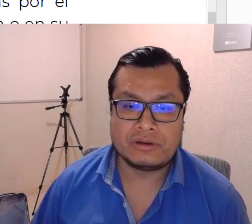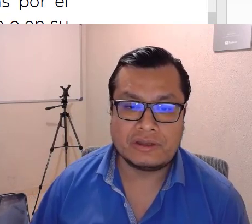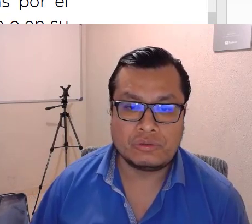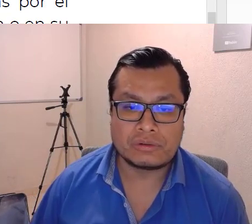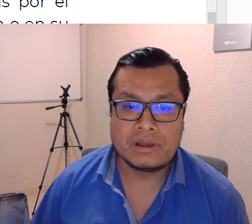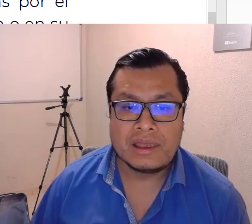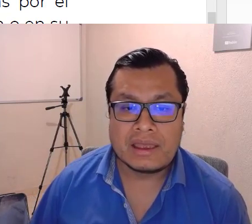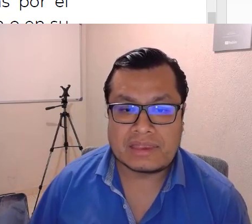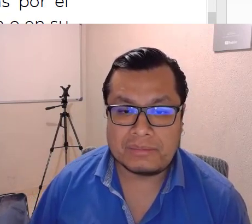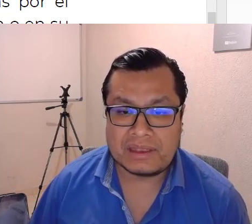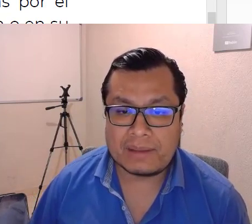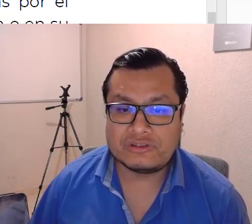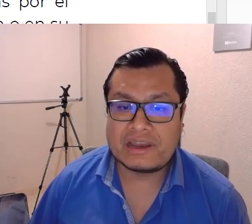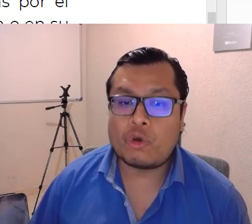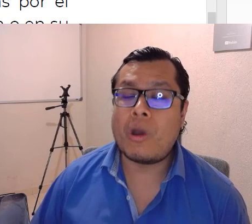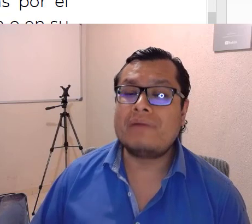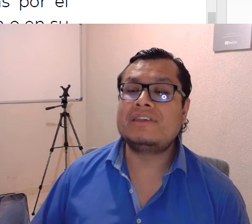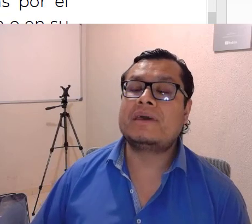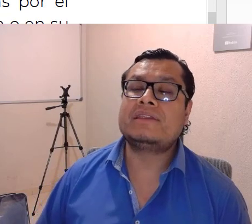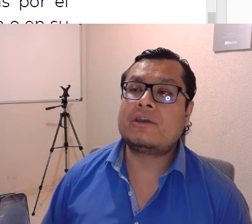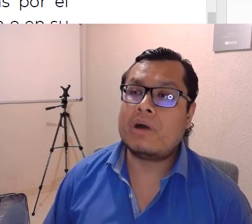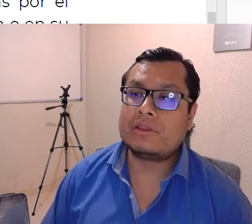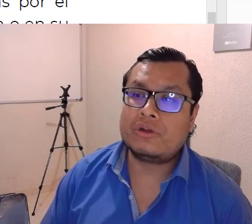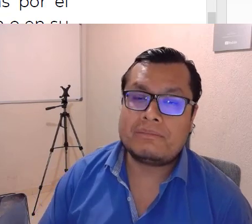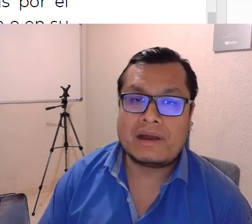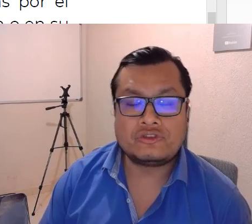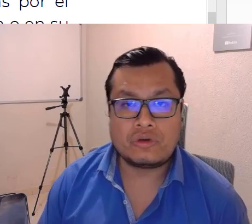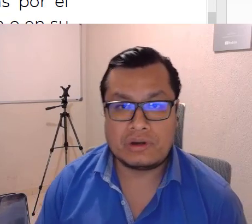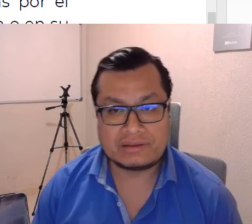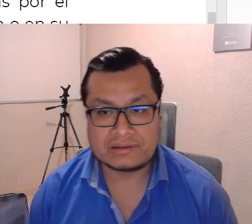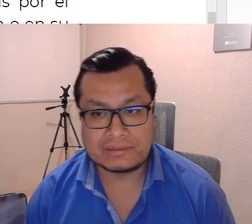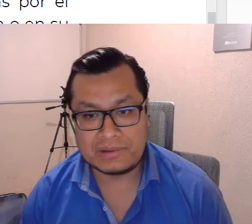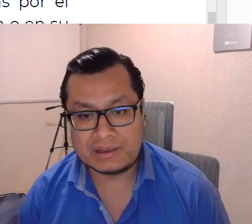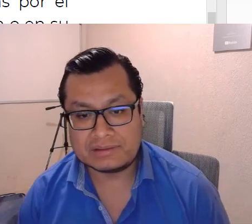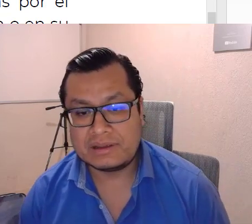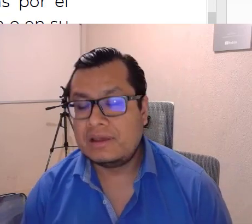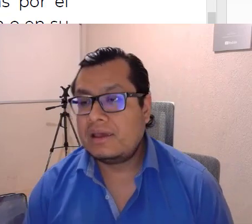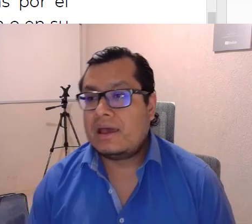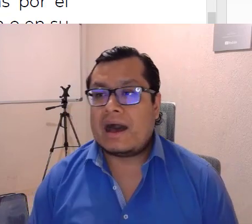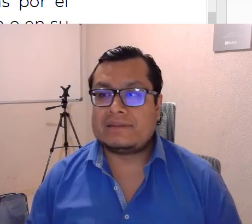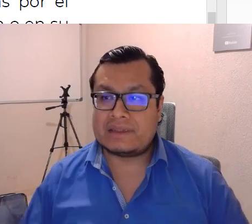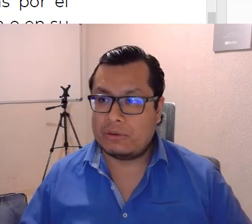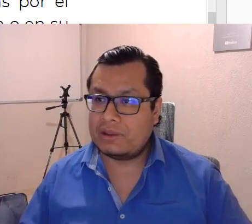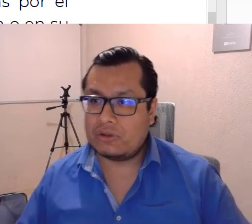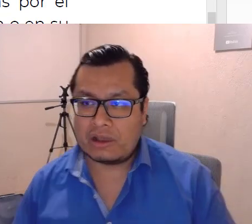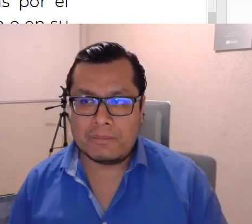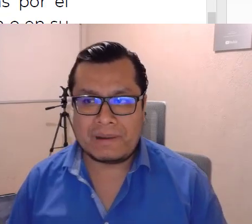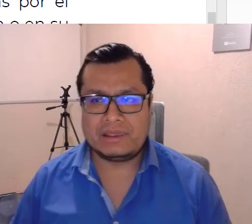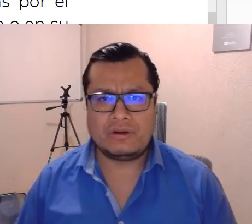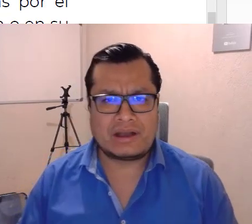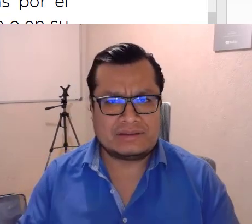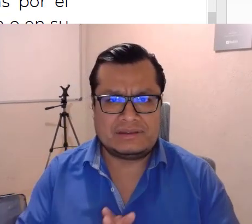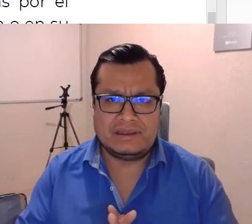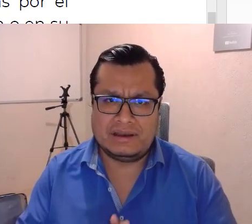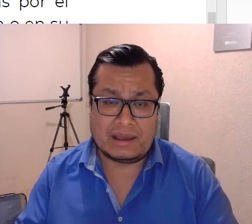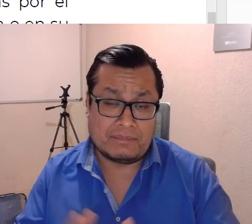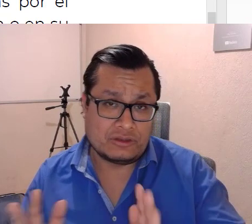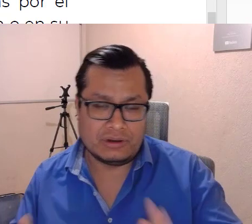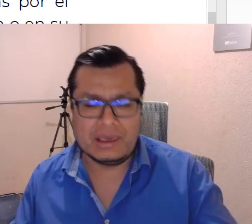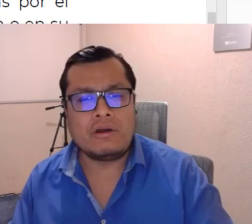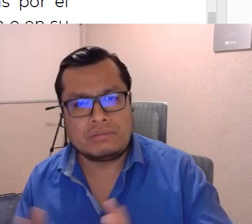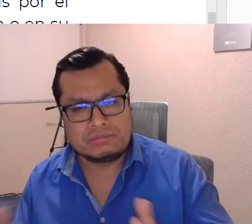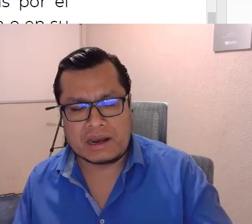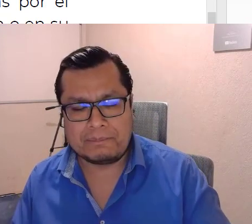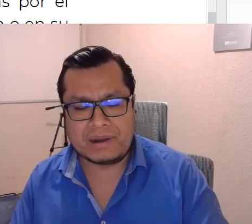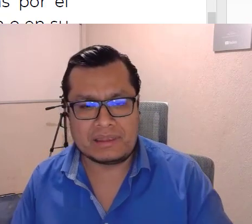california sur terminamos el jueves 24 de marzo con las asambleas hasta el momento te compartido casi la